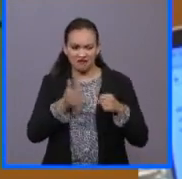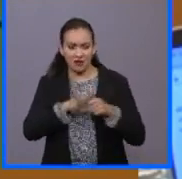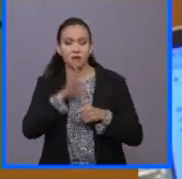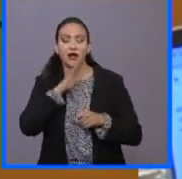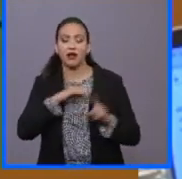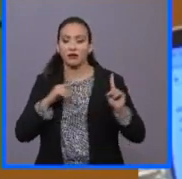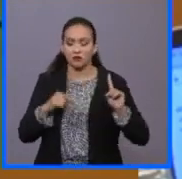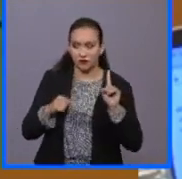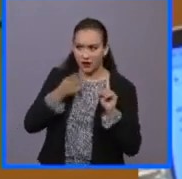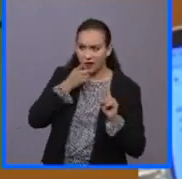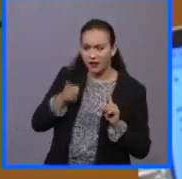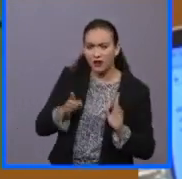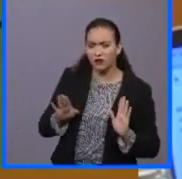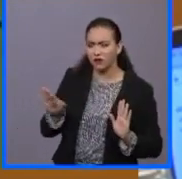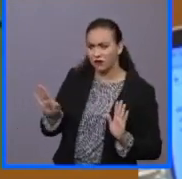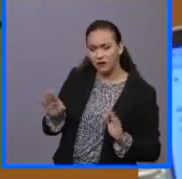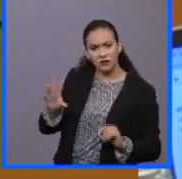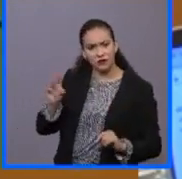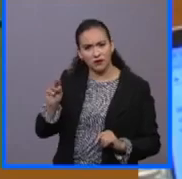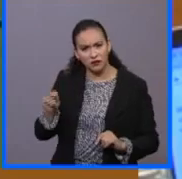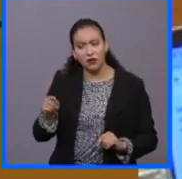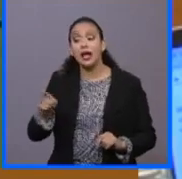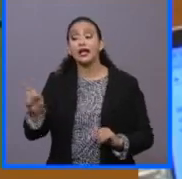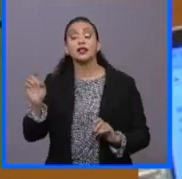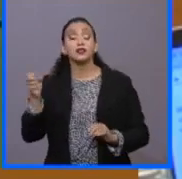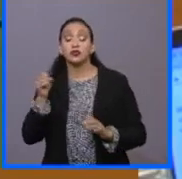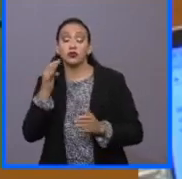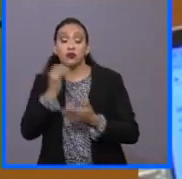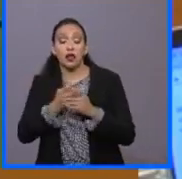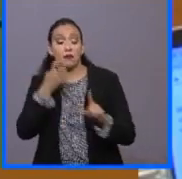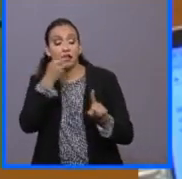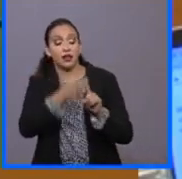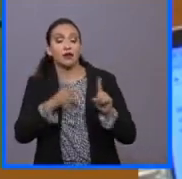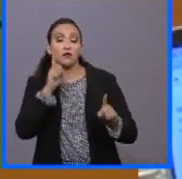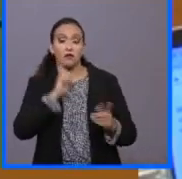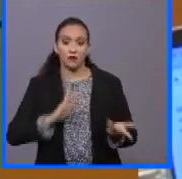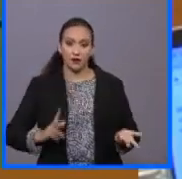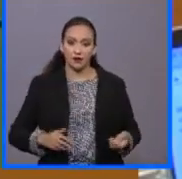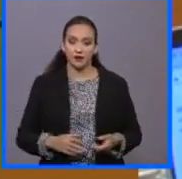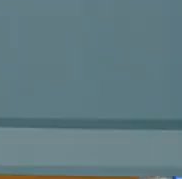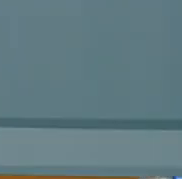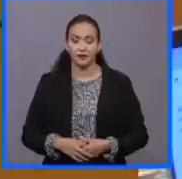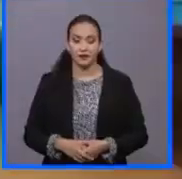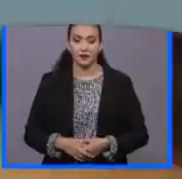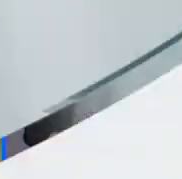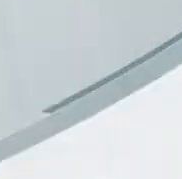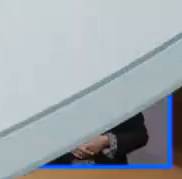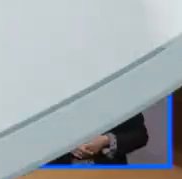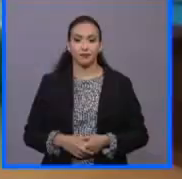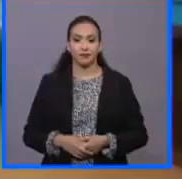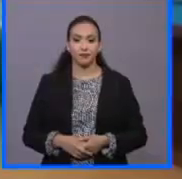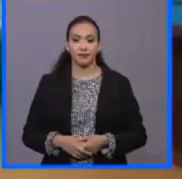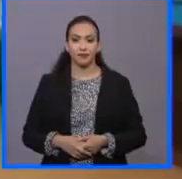incómodas, se trata de una crítica a la gestión de la actora y se enmarca dentro del debate público.